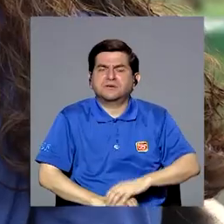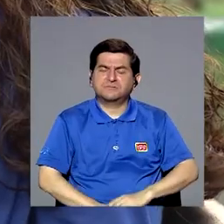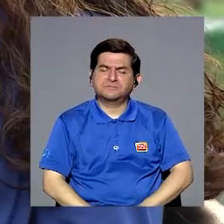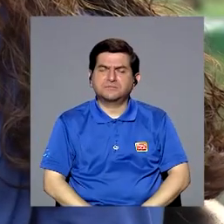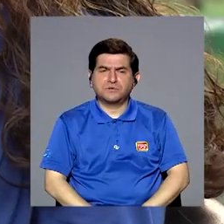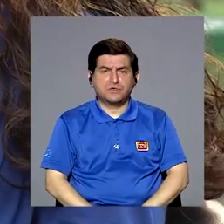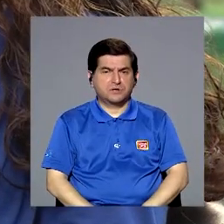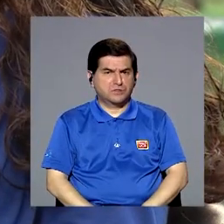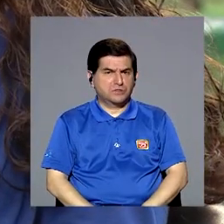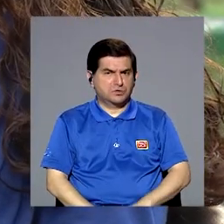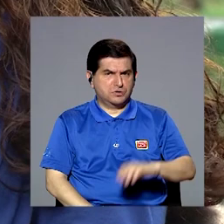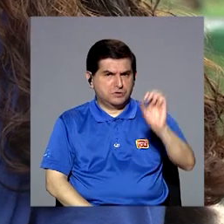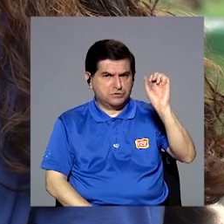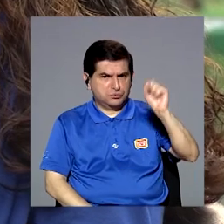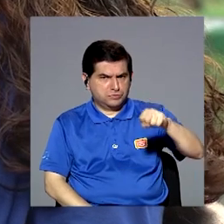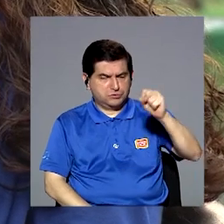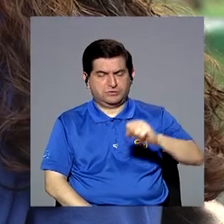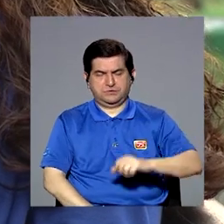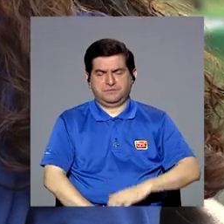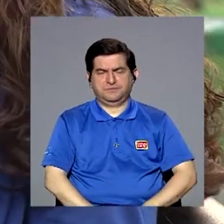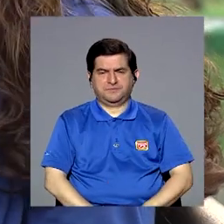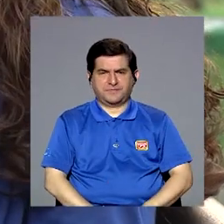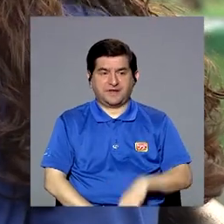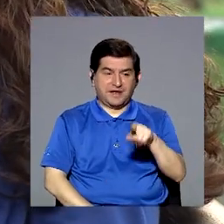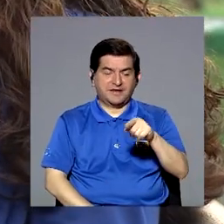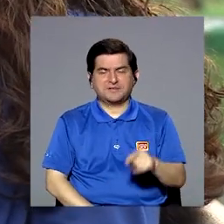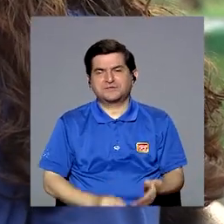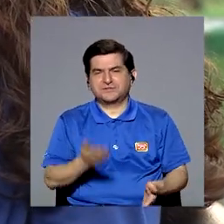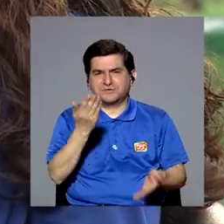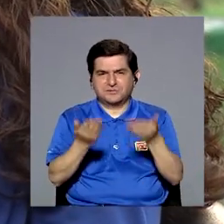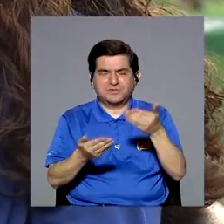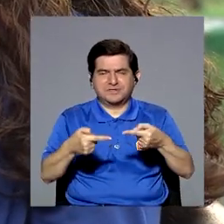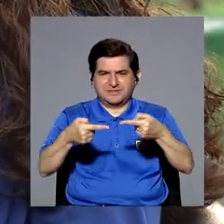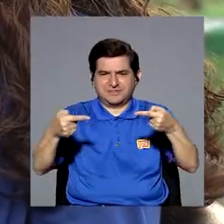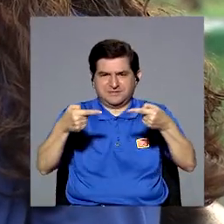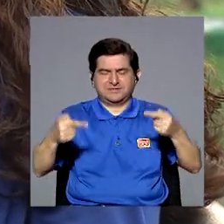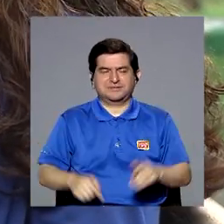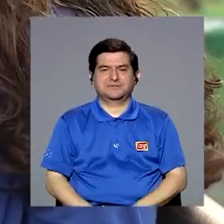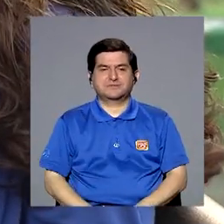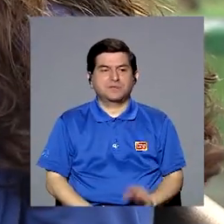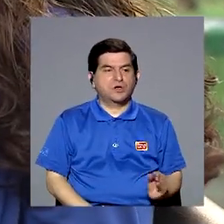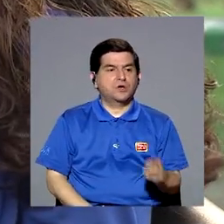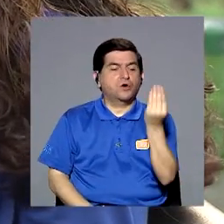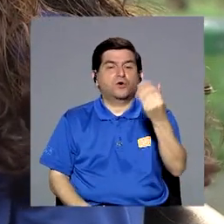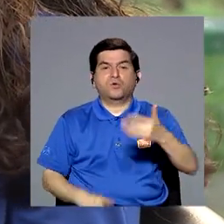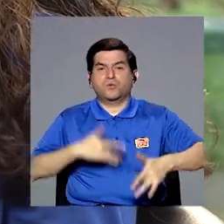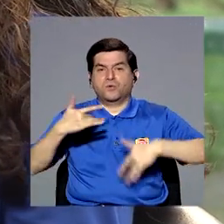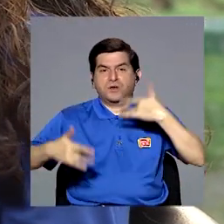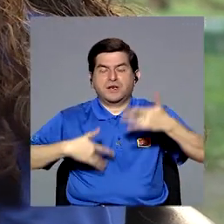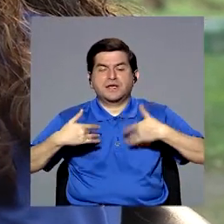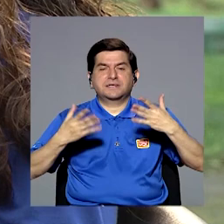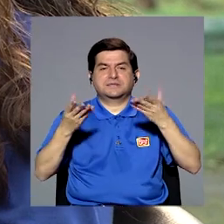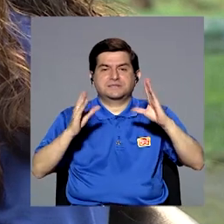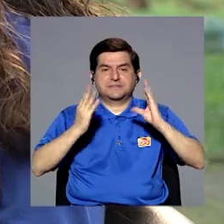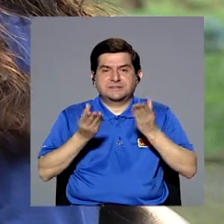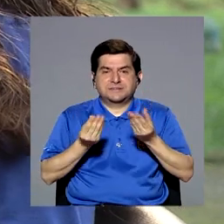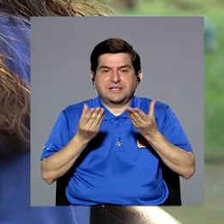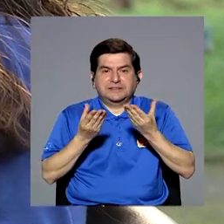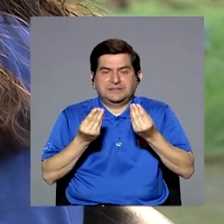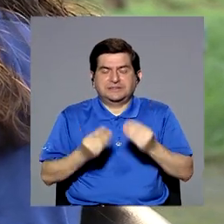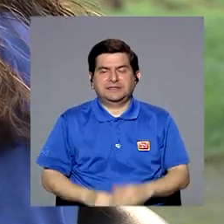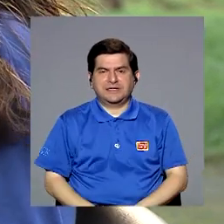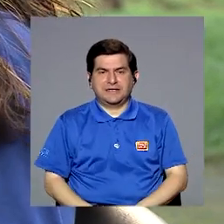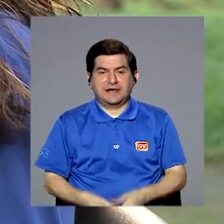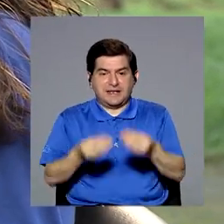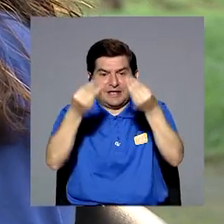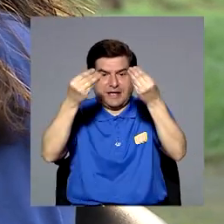Sí, de hecho que es una contra, digamos, porque los chicos iban a sentir cierto miedo de estar sin